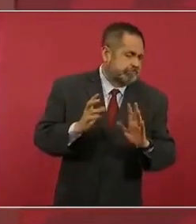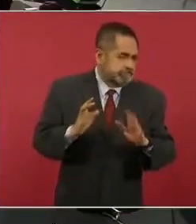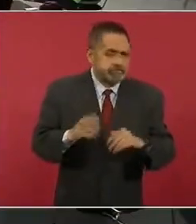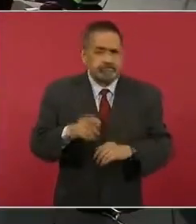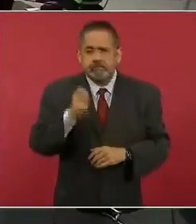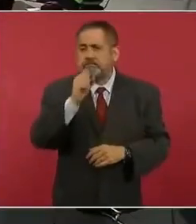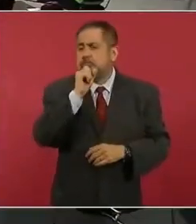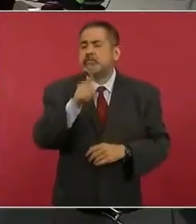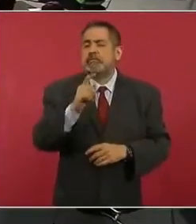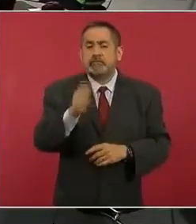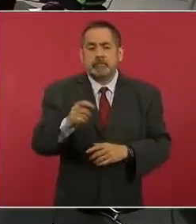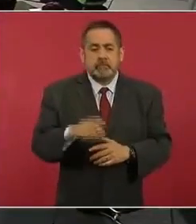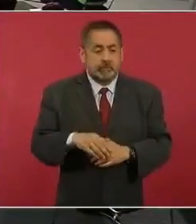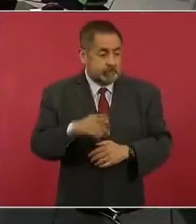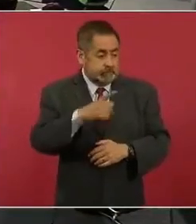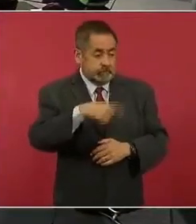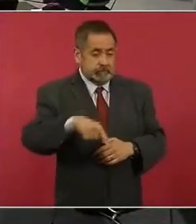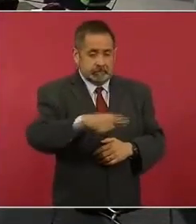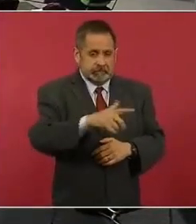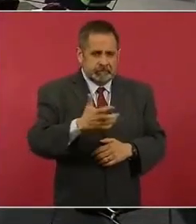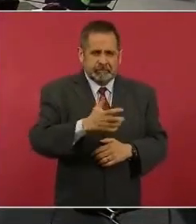fue una labor